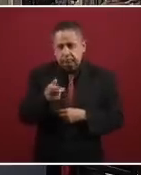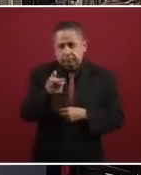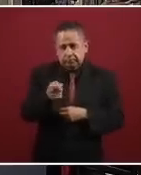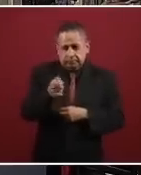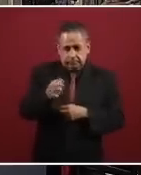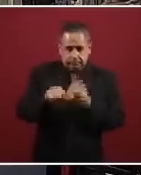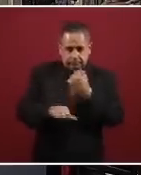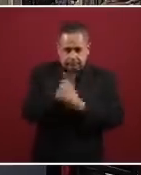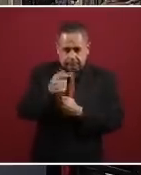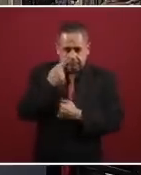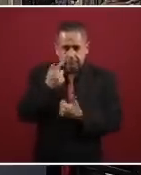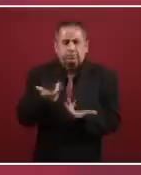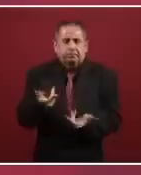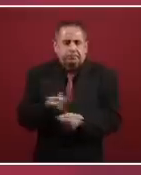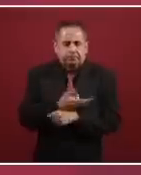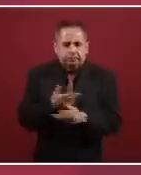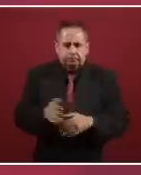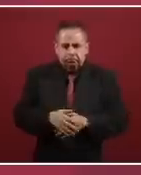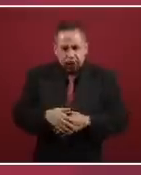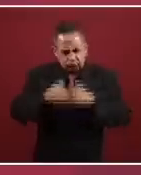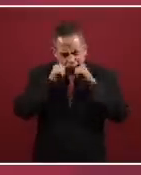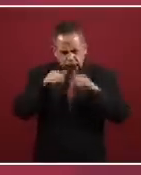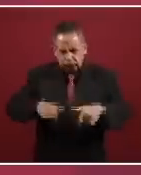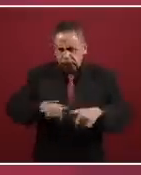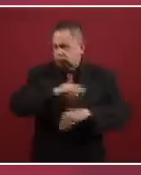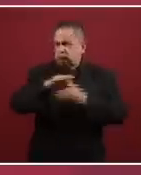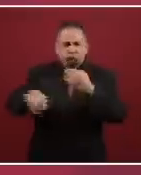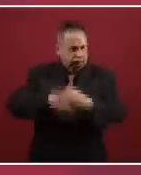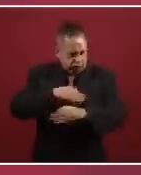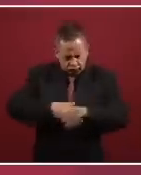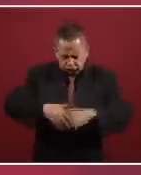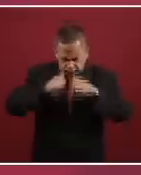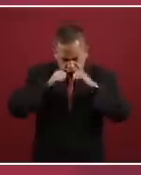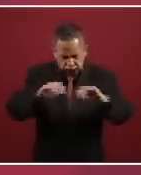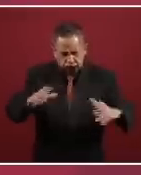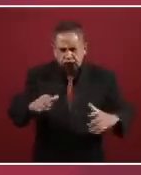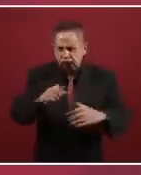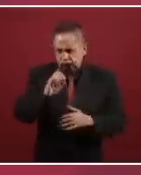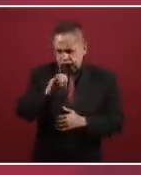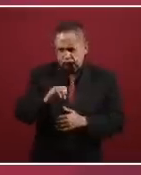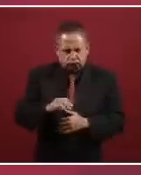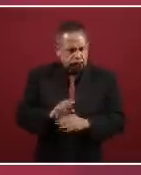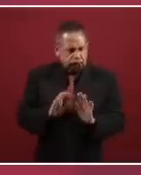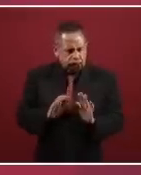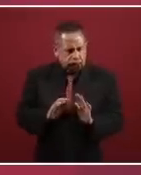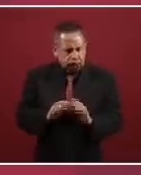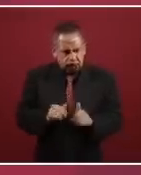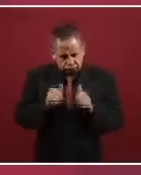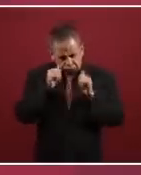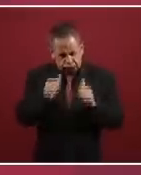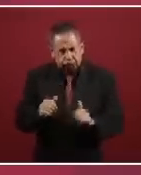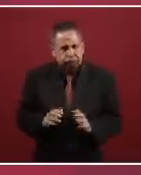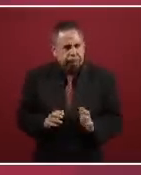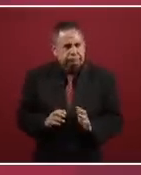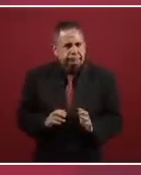se trata. Se atiende aquí a todos en Palacio,